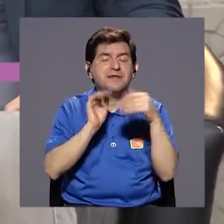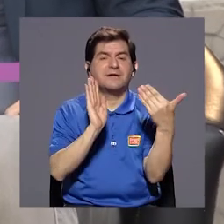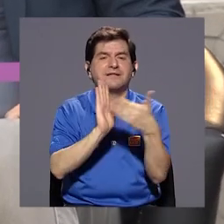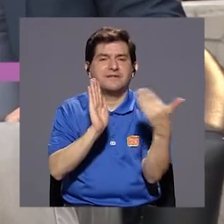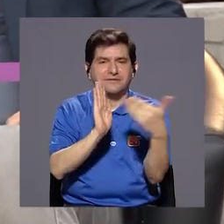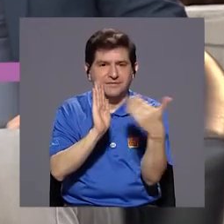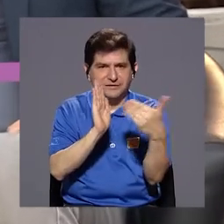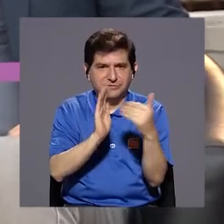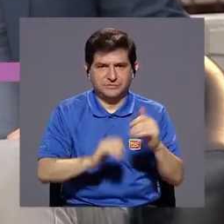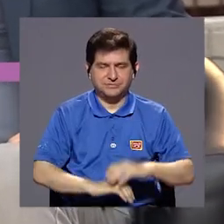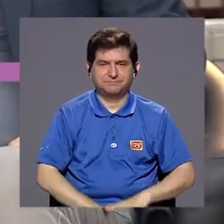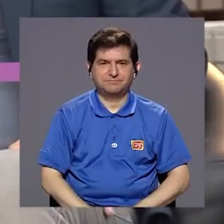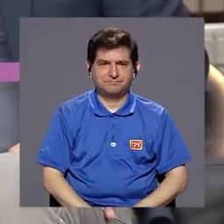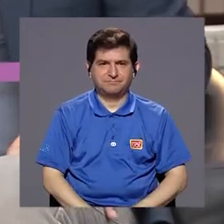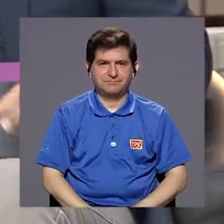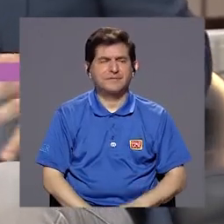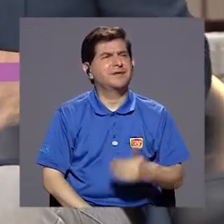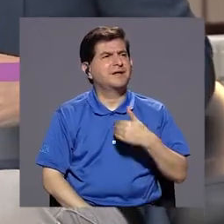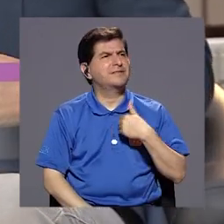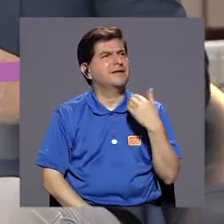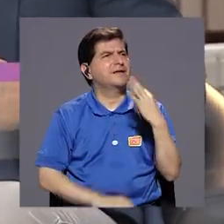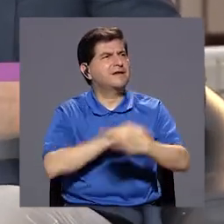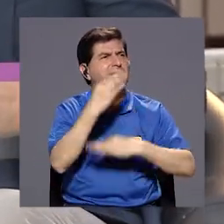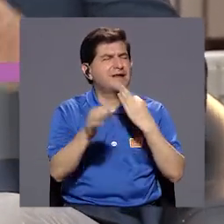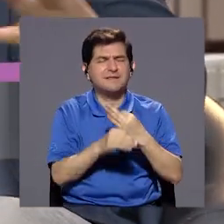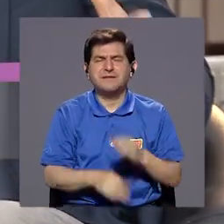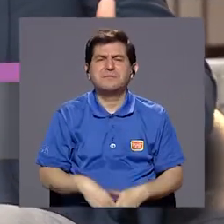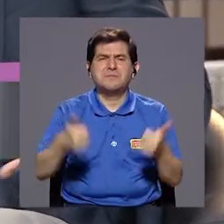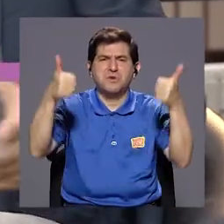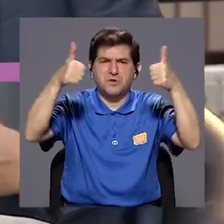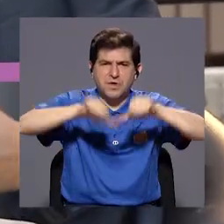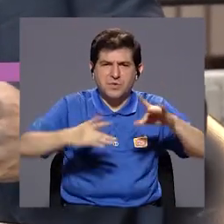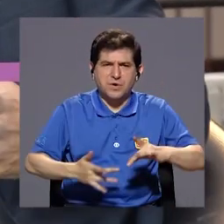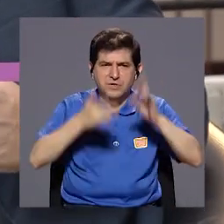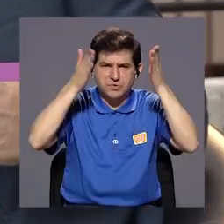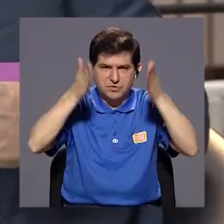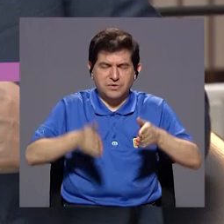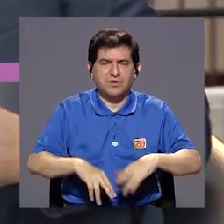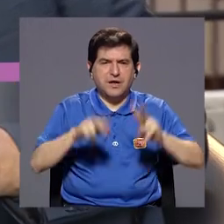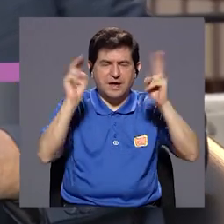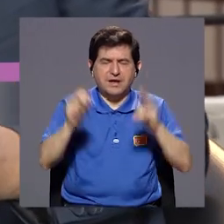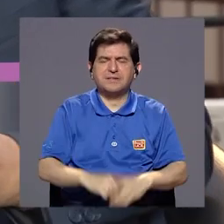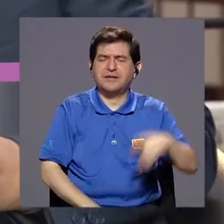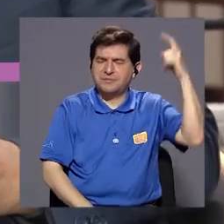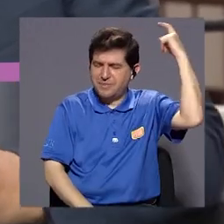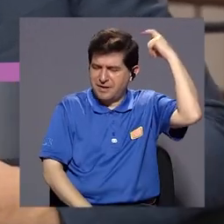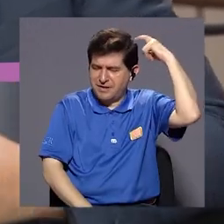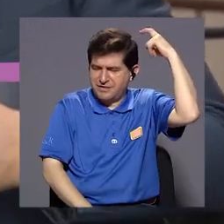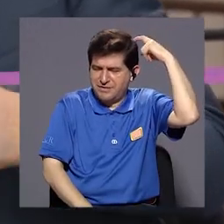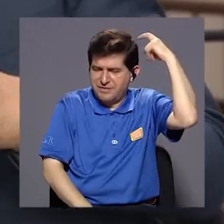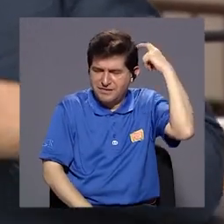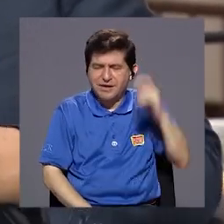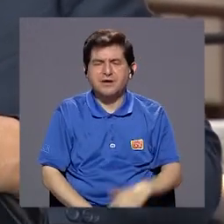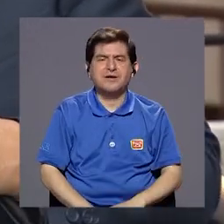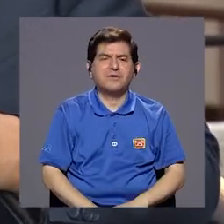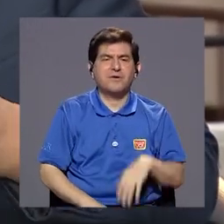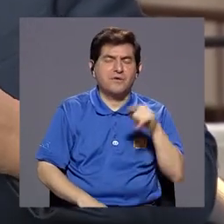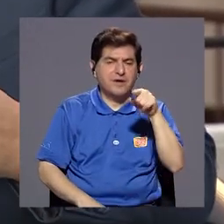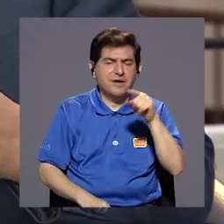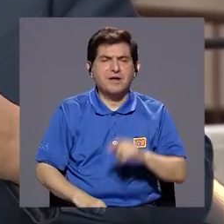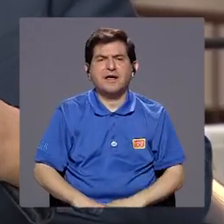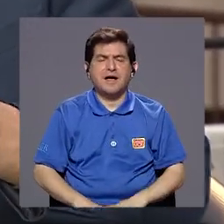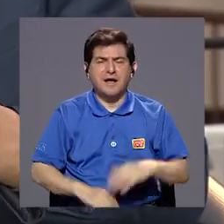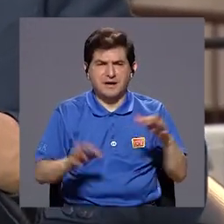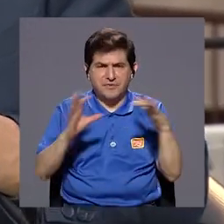que se afecte en el cerebro. Existe como una serie de consenso de expertos en los temas de neurología vascular de cuáles signos son los